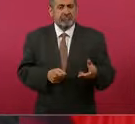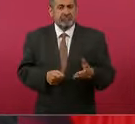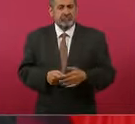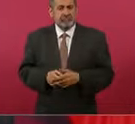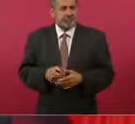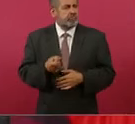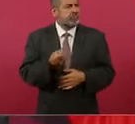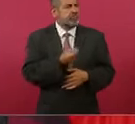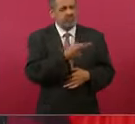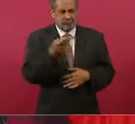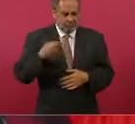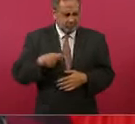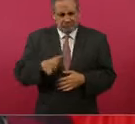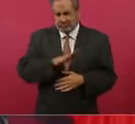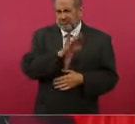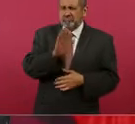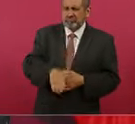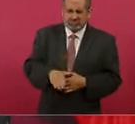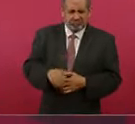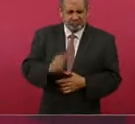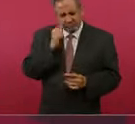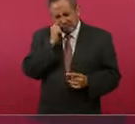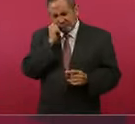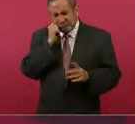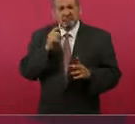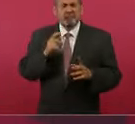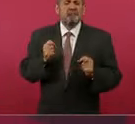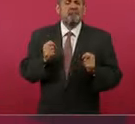van a haber muchos muertos,